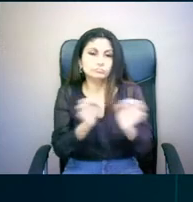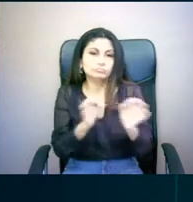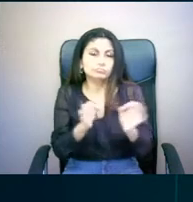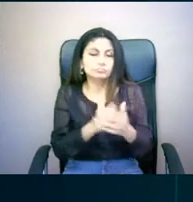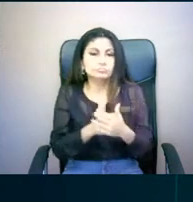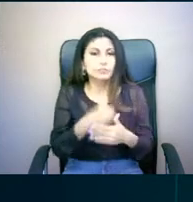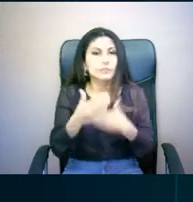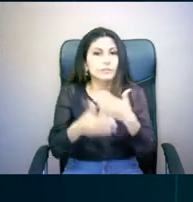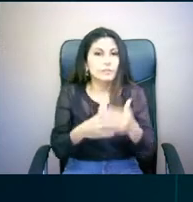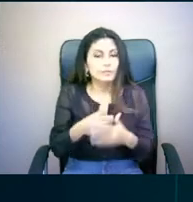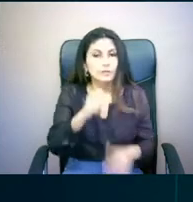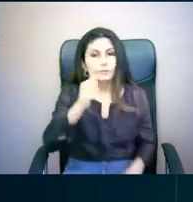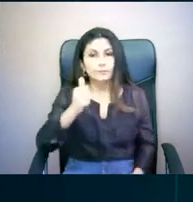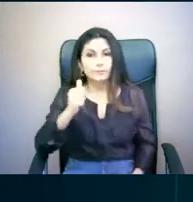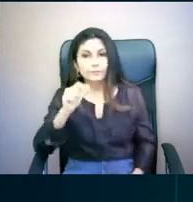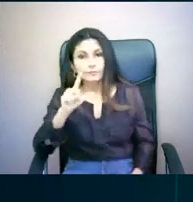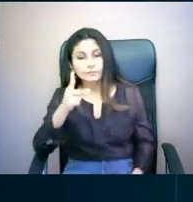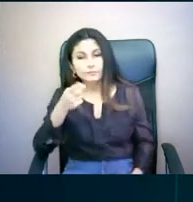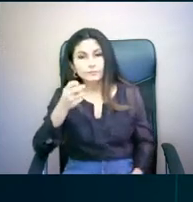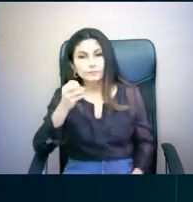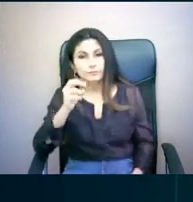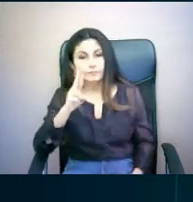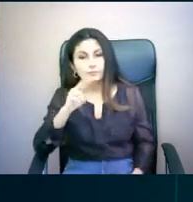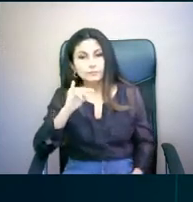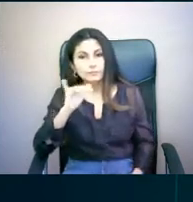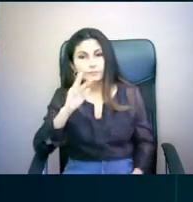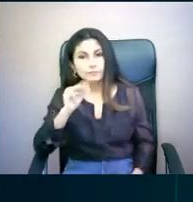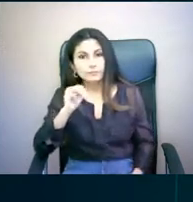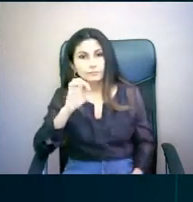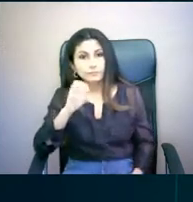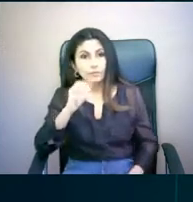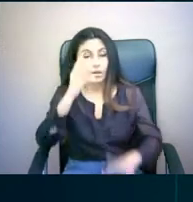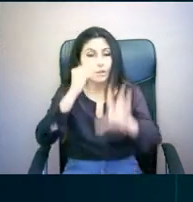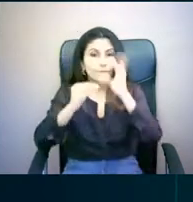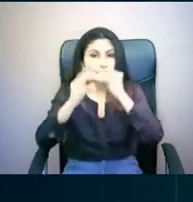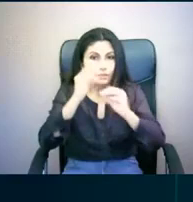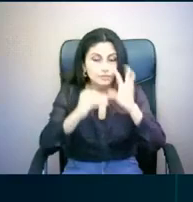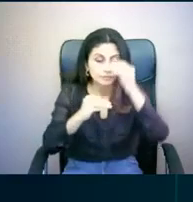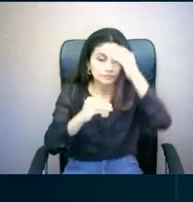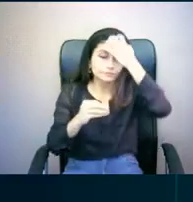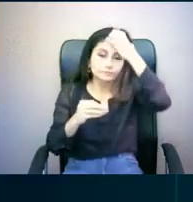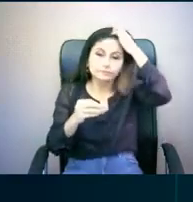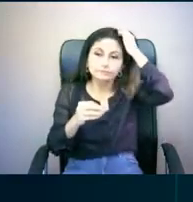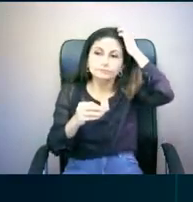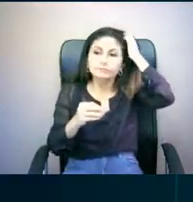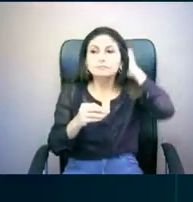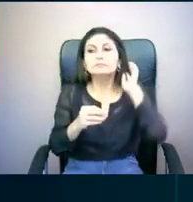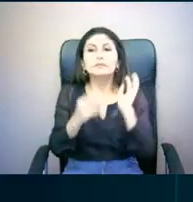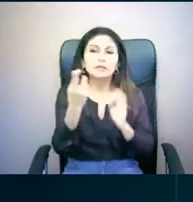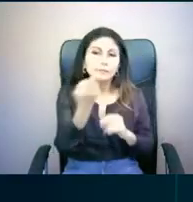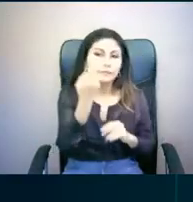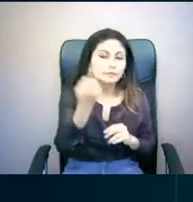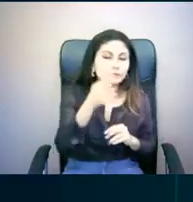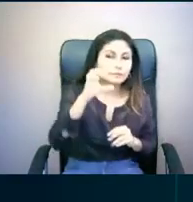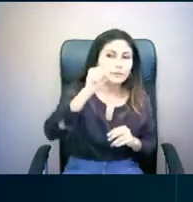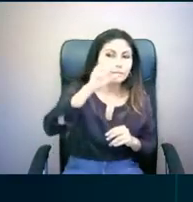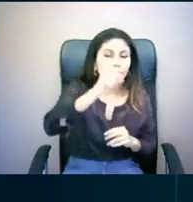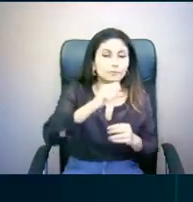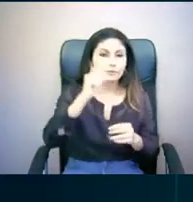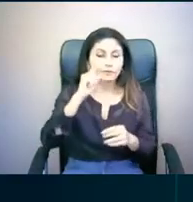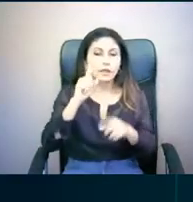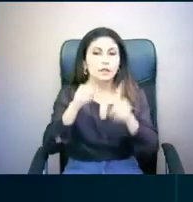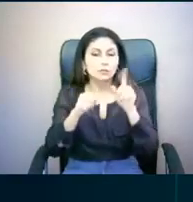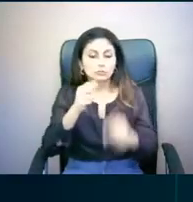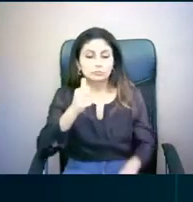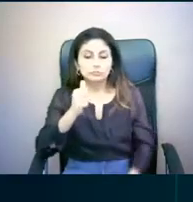aprendiendo ciertos comportamientos o van identificando patrones, dependiendo de si yo les doy un objetivo claro. Entonces hablamos de algoritmos